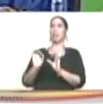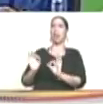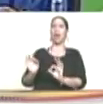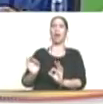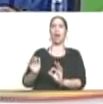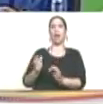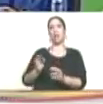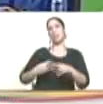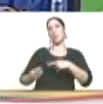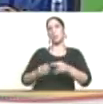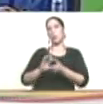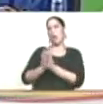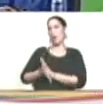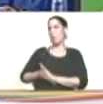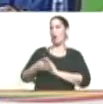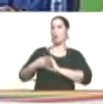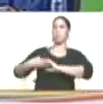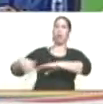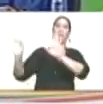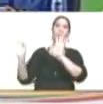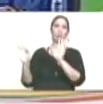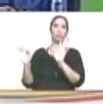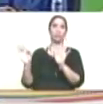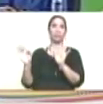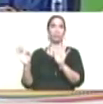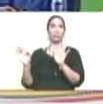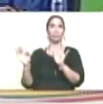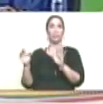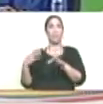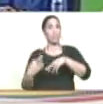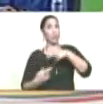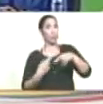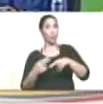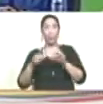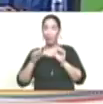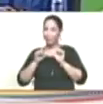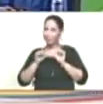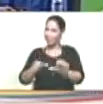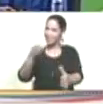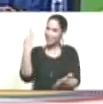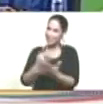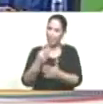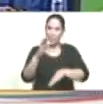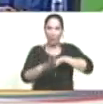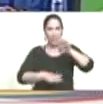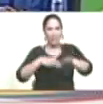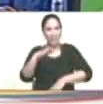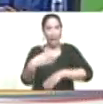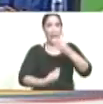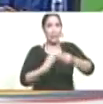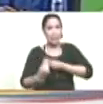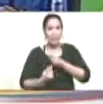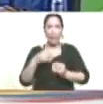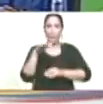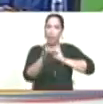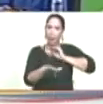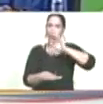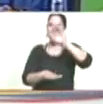Ya, se acabó todo, ya lo hicimos. La revolución siempre está por hacer, por avanzar, por un paso más